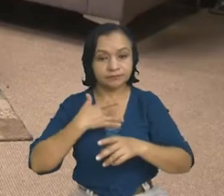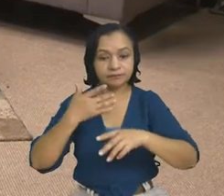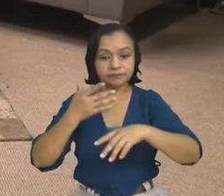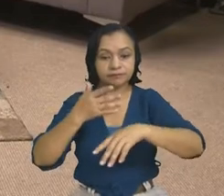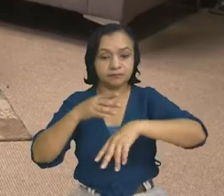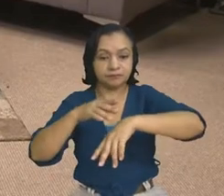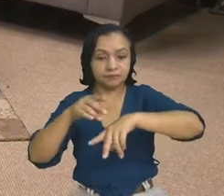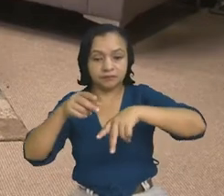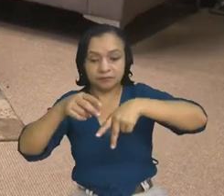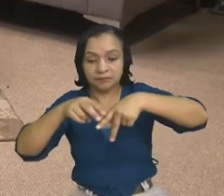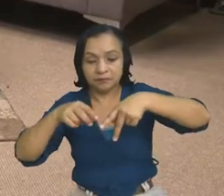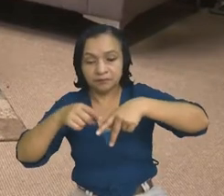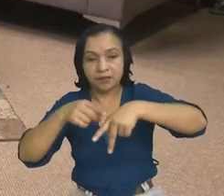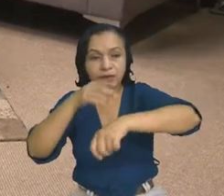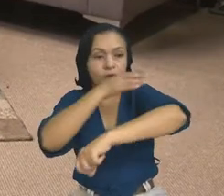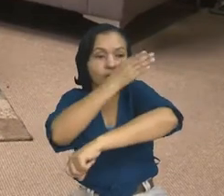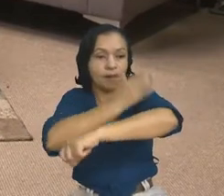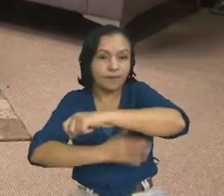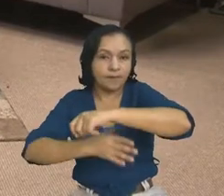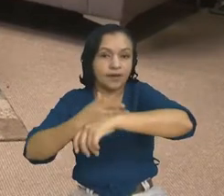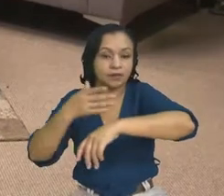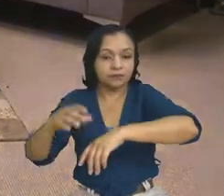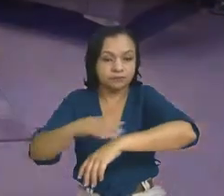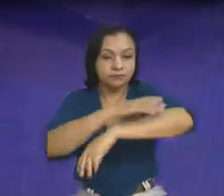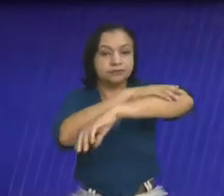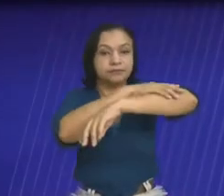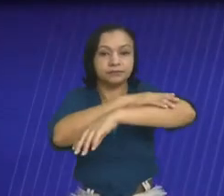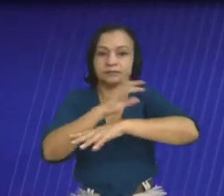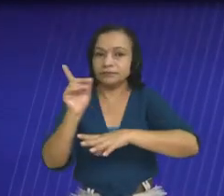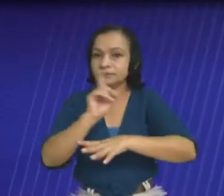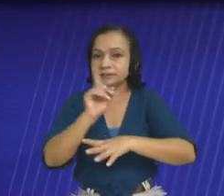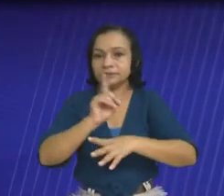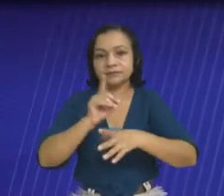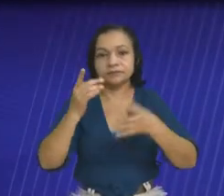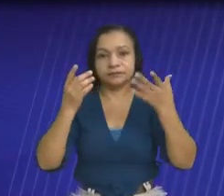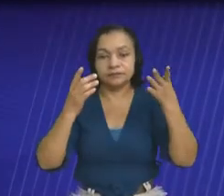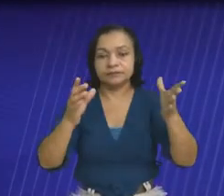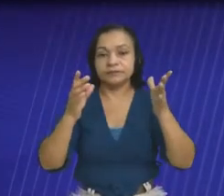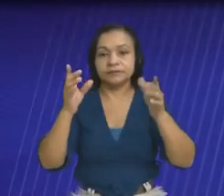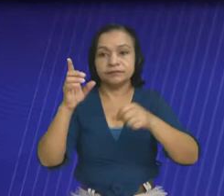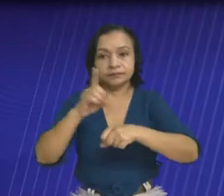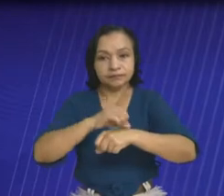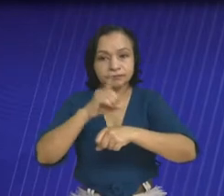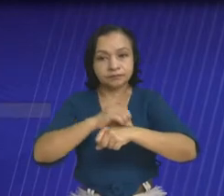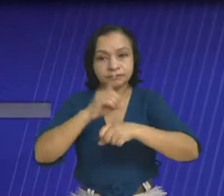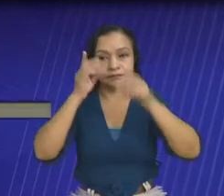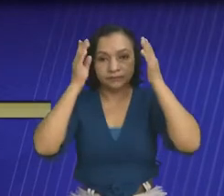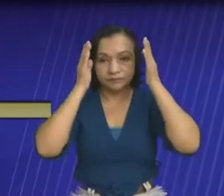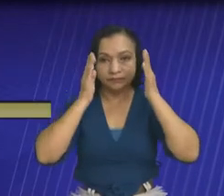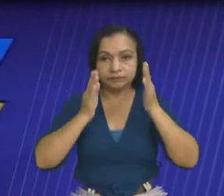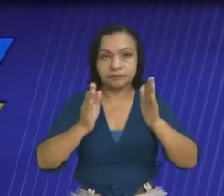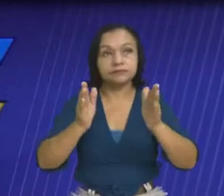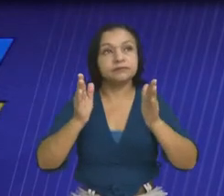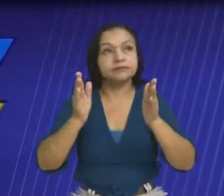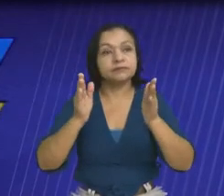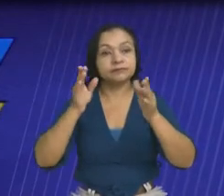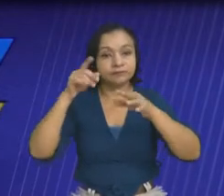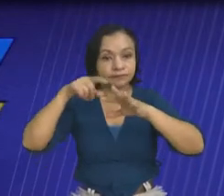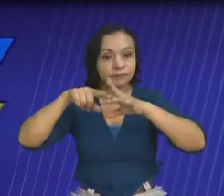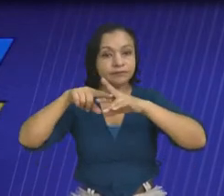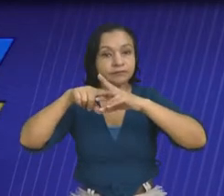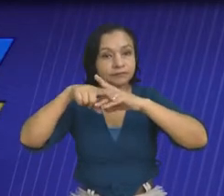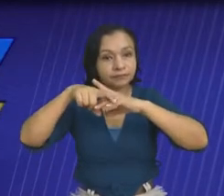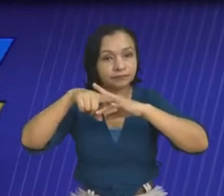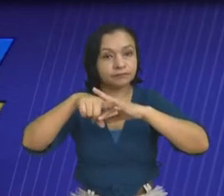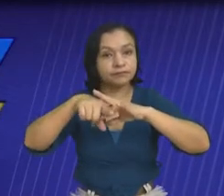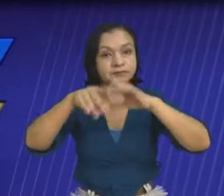o a la pierna que tuvo alguna dificultad, sino que un abordaje en atención de medicina interna, también atención psicológica de